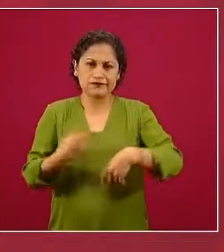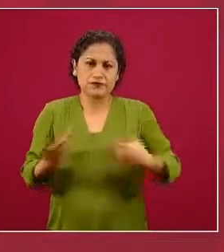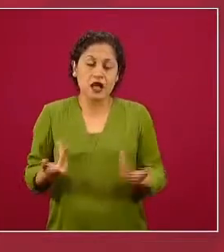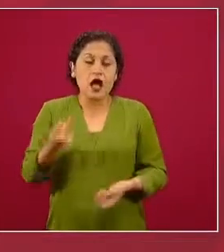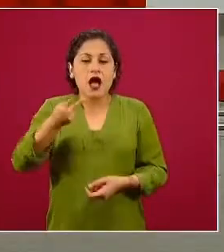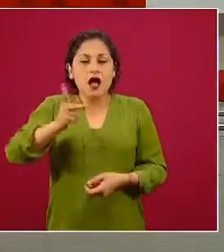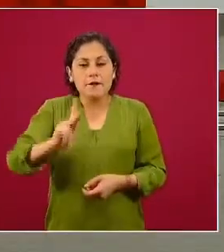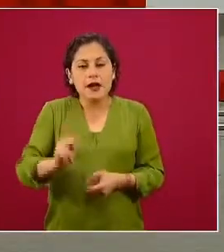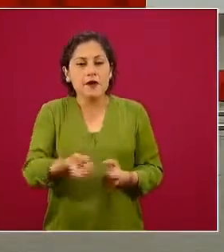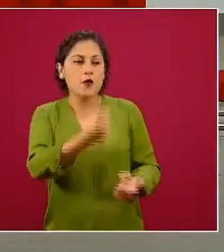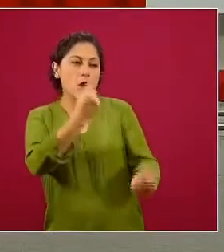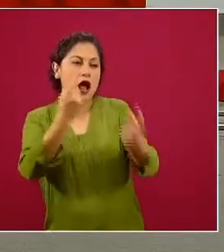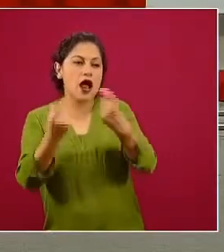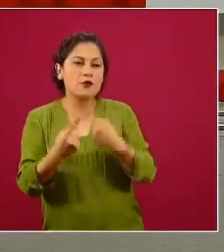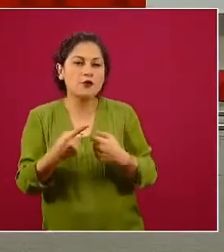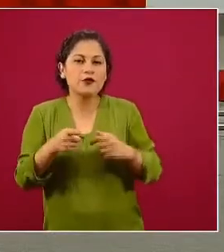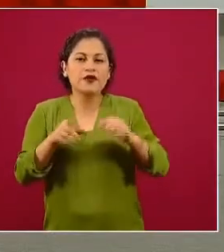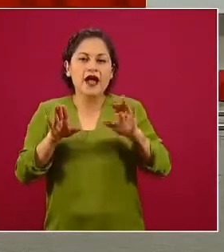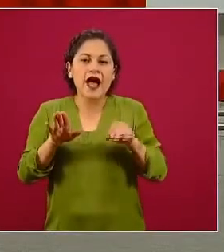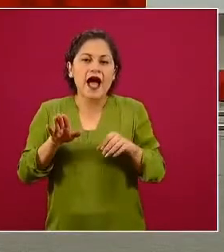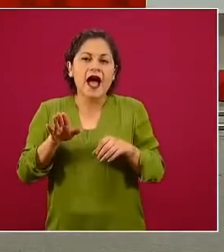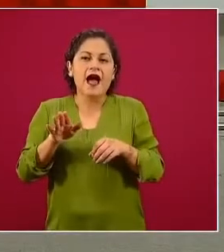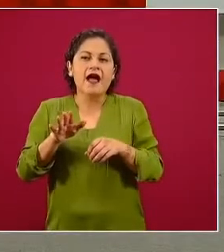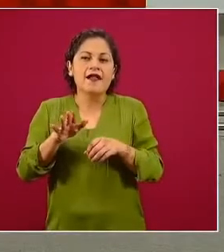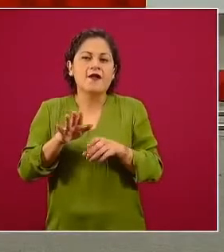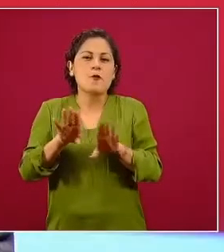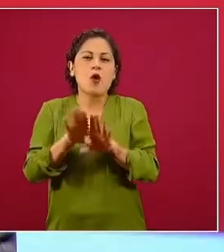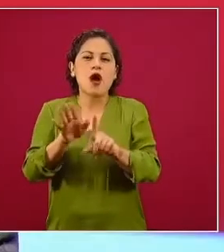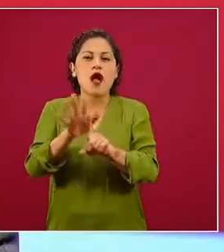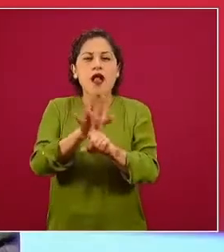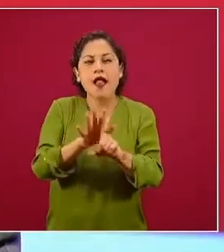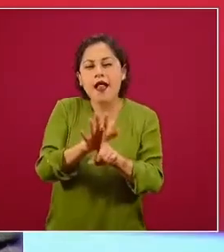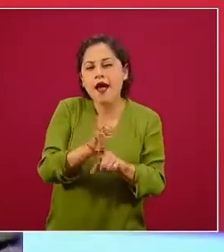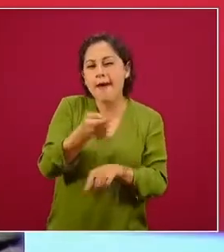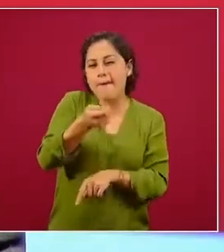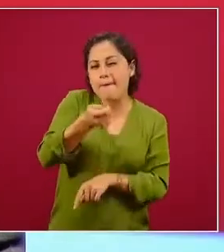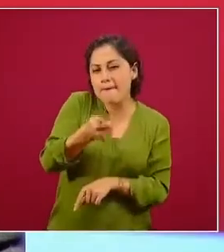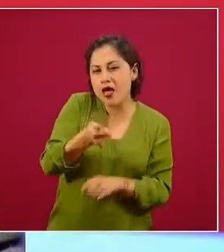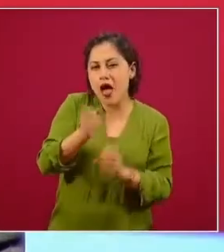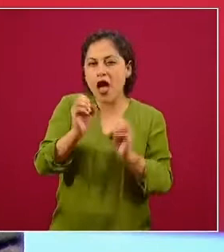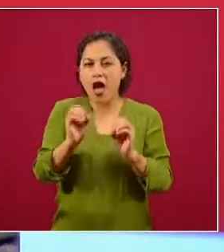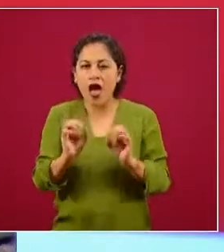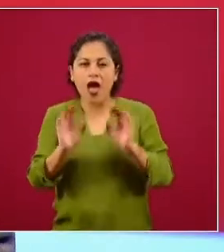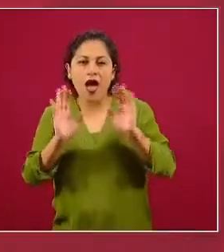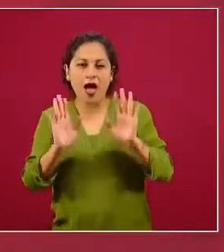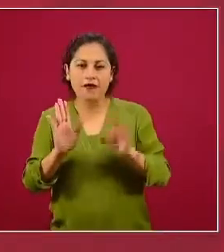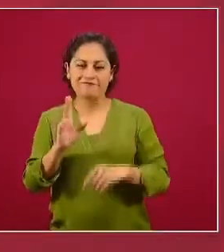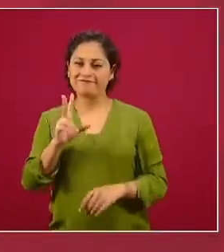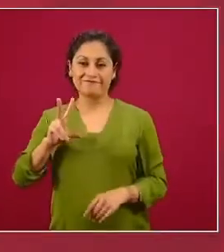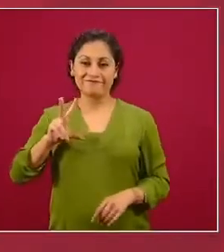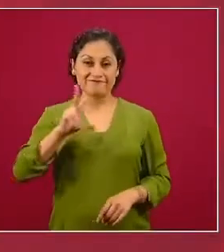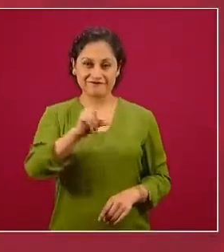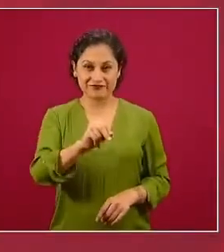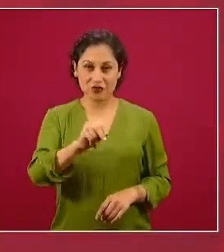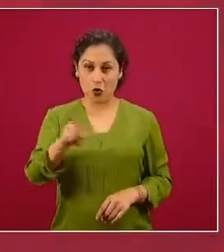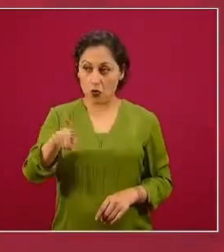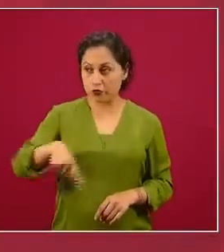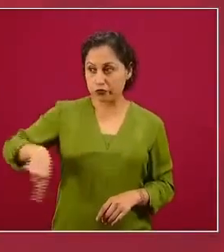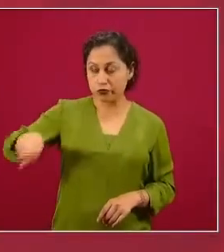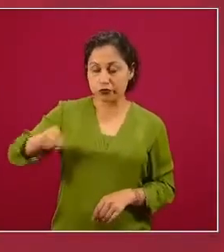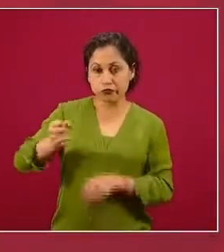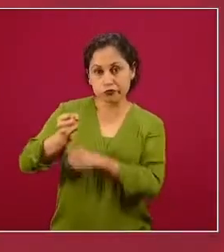que bueno, poquito y tal. No, la salud pública tiene sus elementos de evidencia, y cuando los hay que